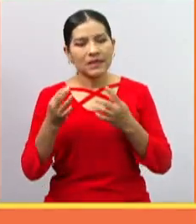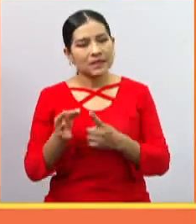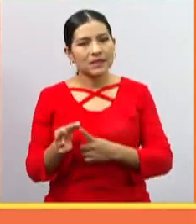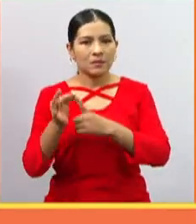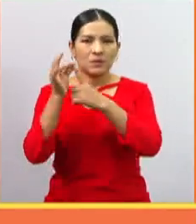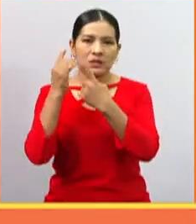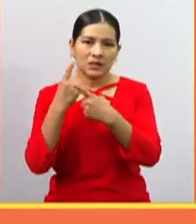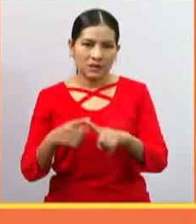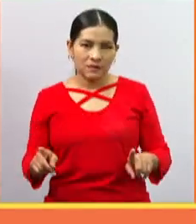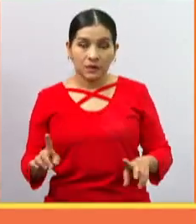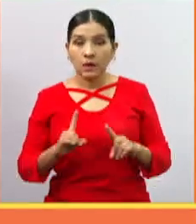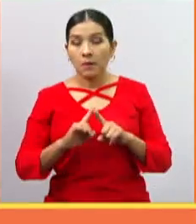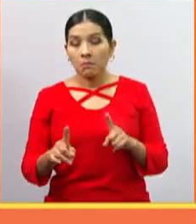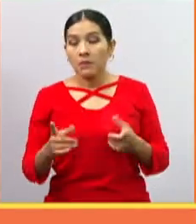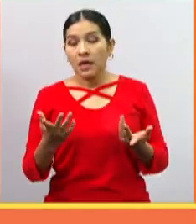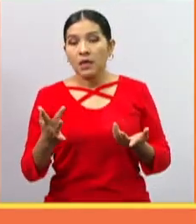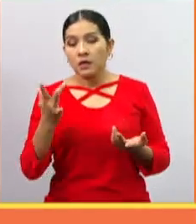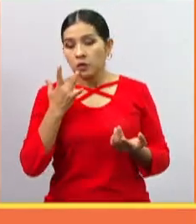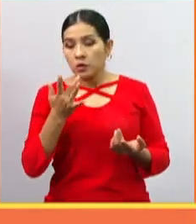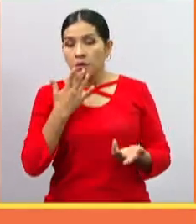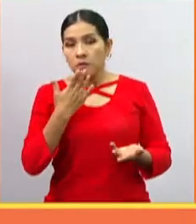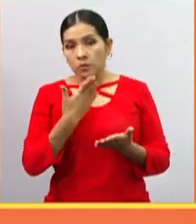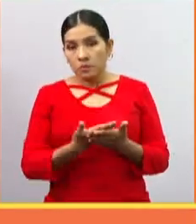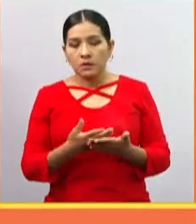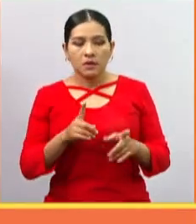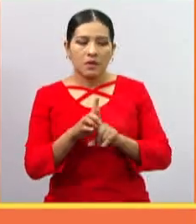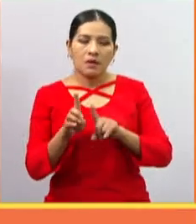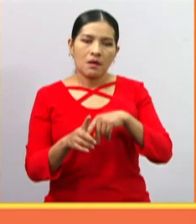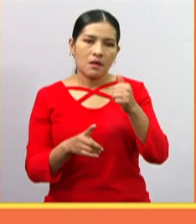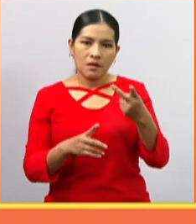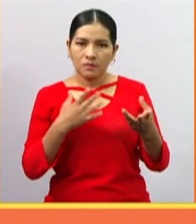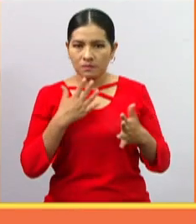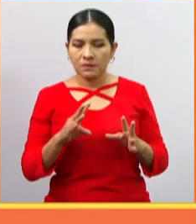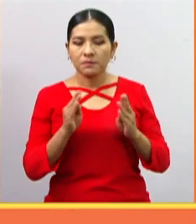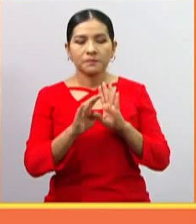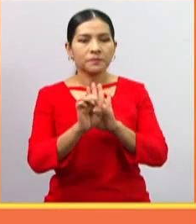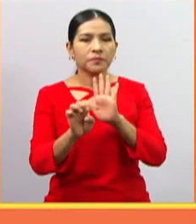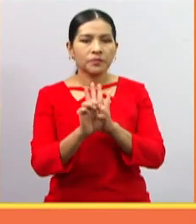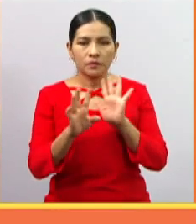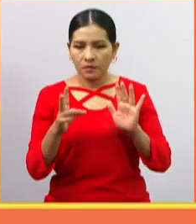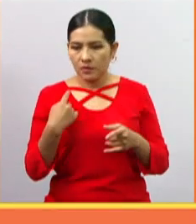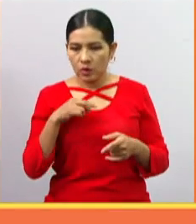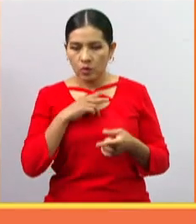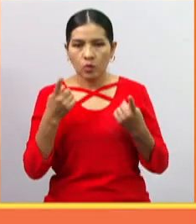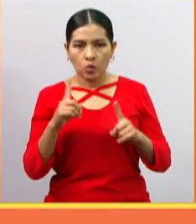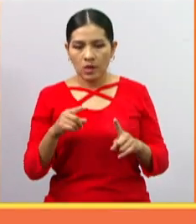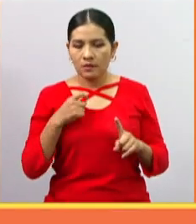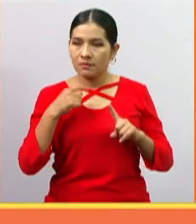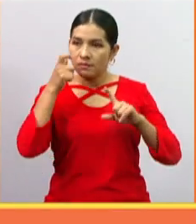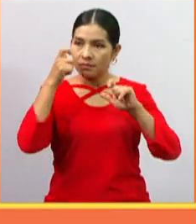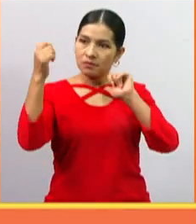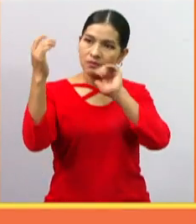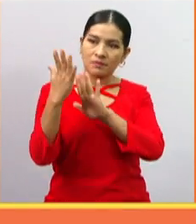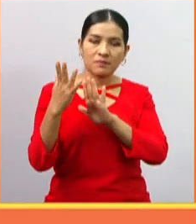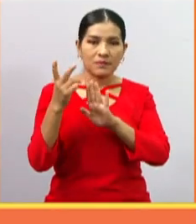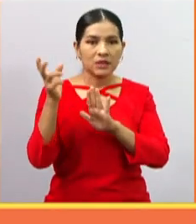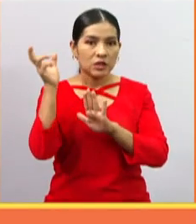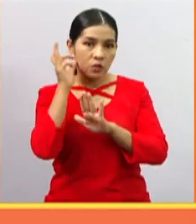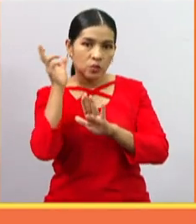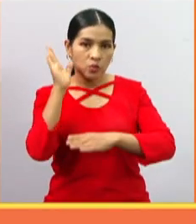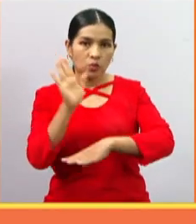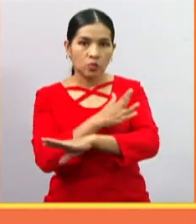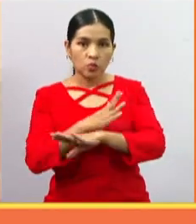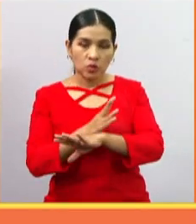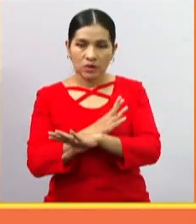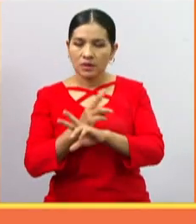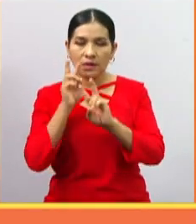Desafortunada y afortunadamente para nosotros, porque justamente la experiencia de presenciar un concierto en vivo es algo